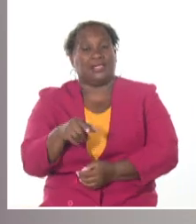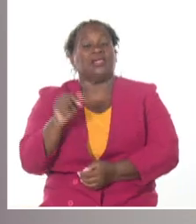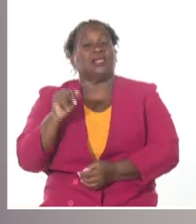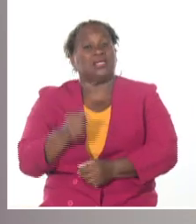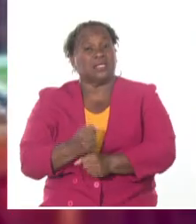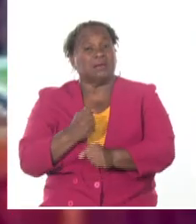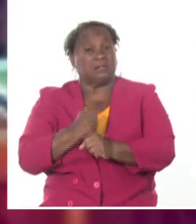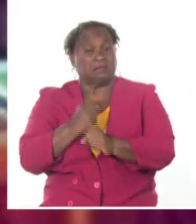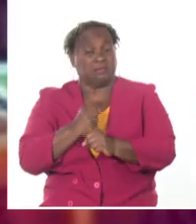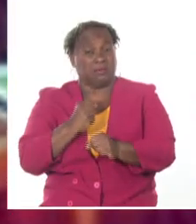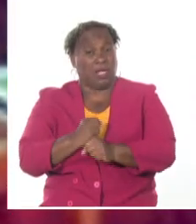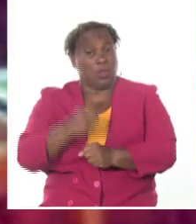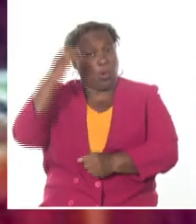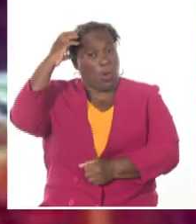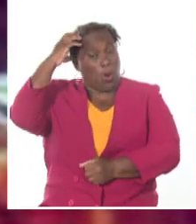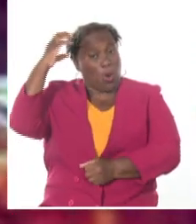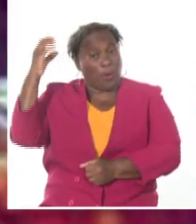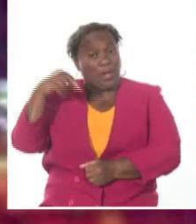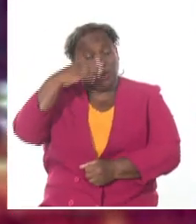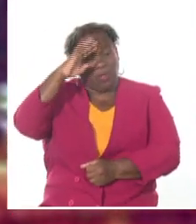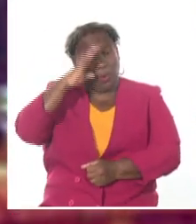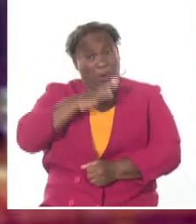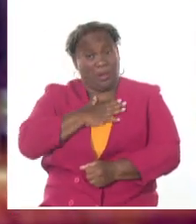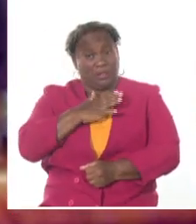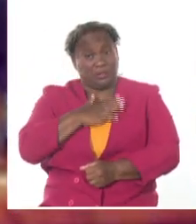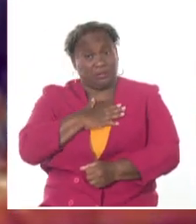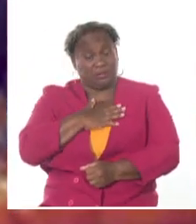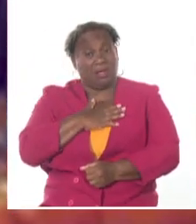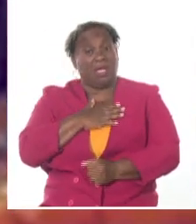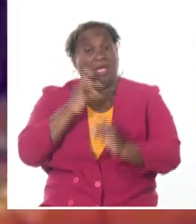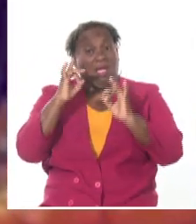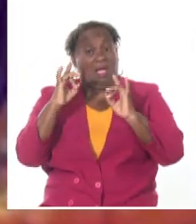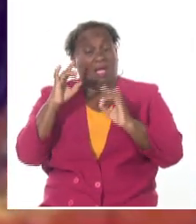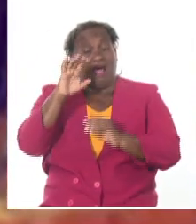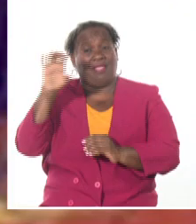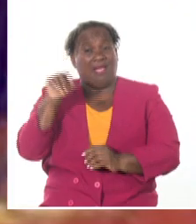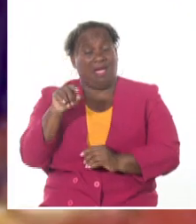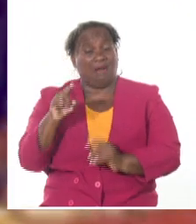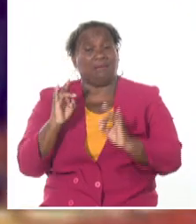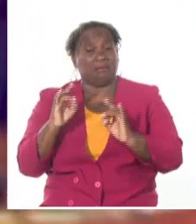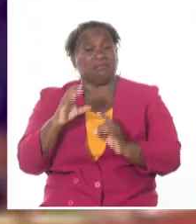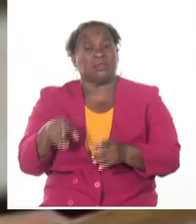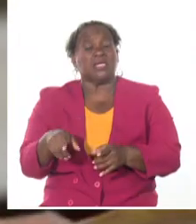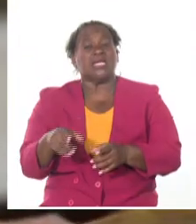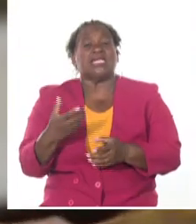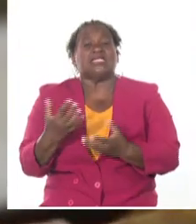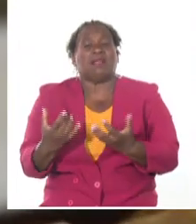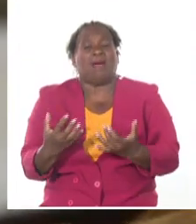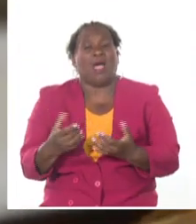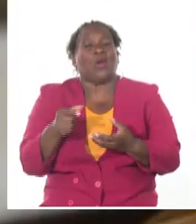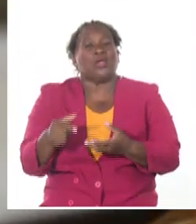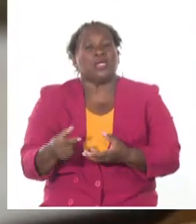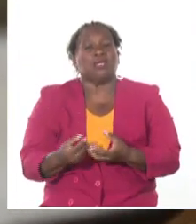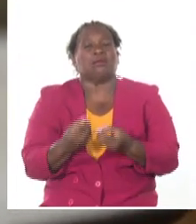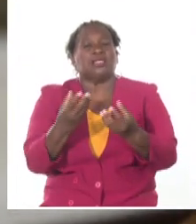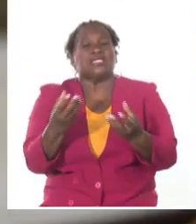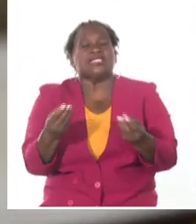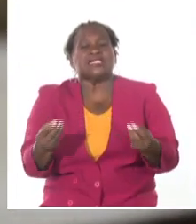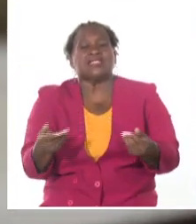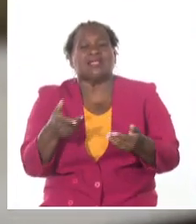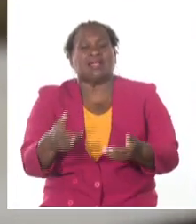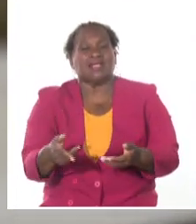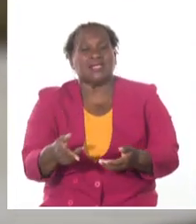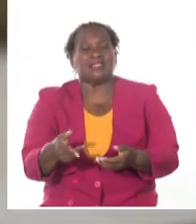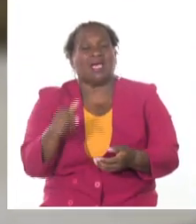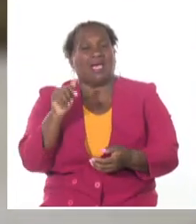tareas con el gobierno de la República de Cuba su cadáver será cremado y su seniza serán expuestas en el panteón de los veteranos de la necrópolis de Colón el